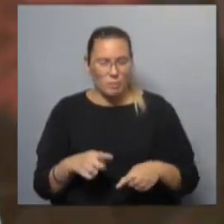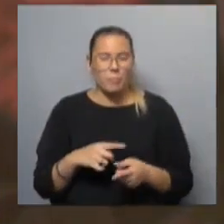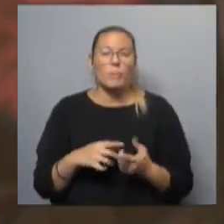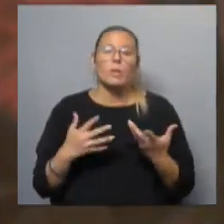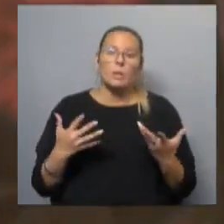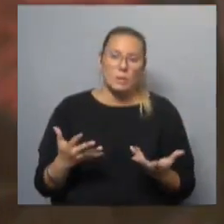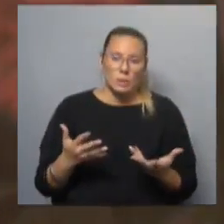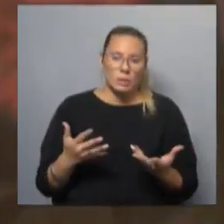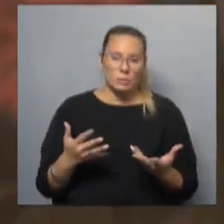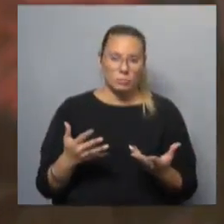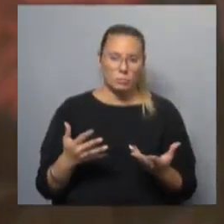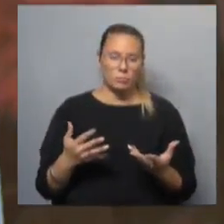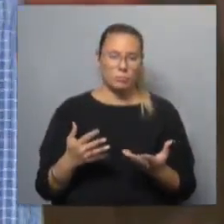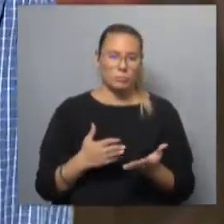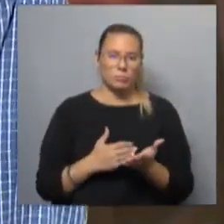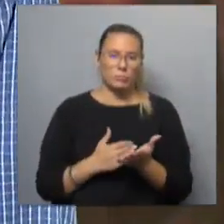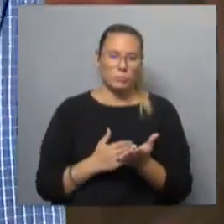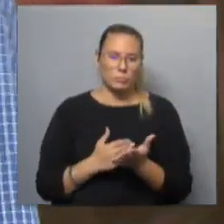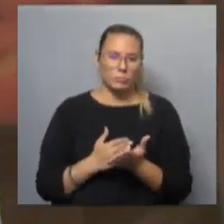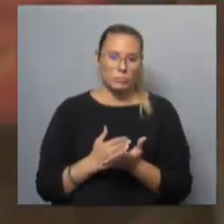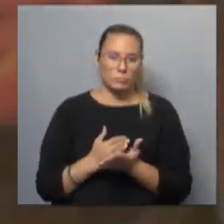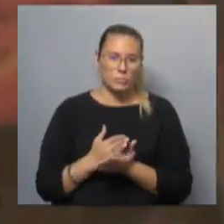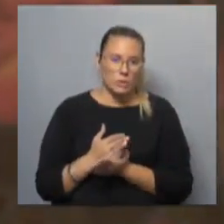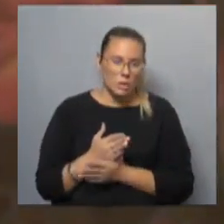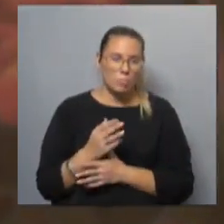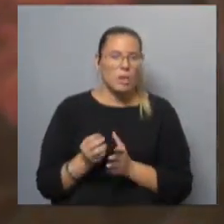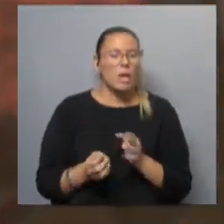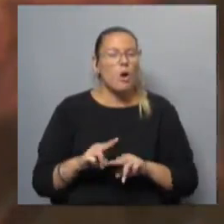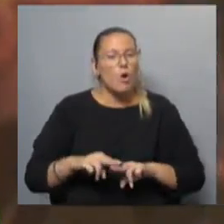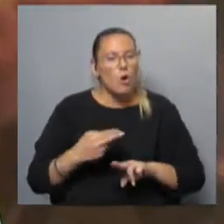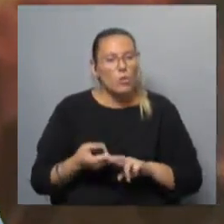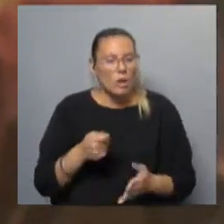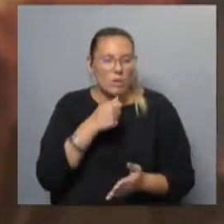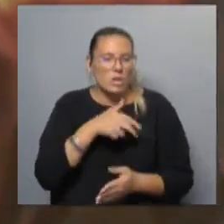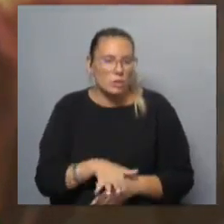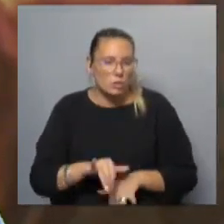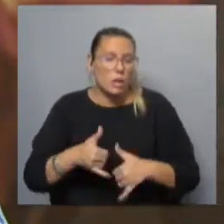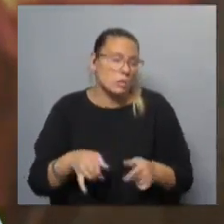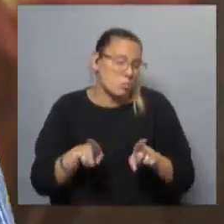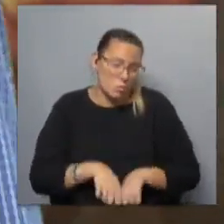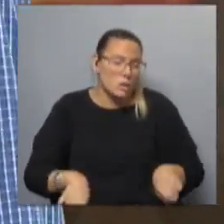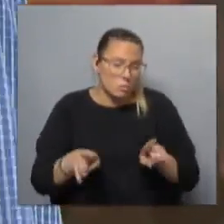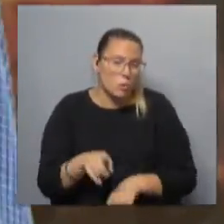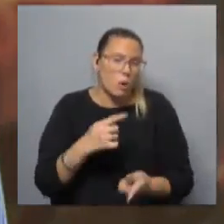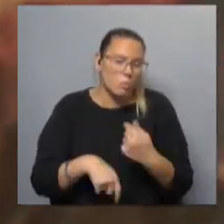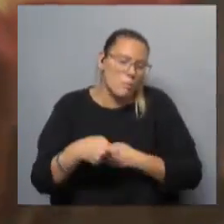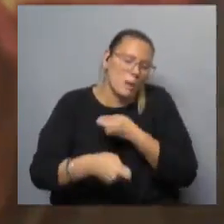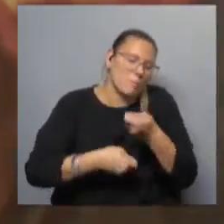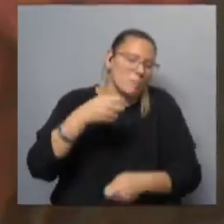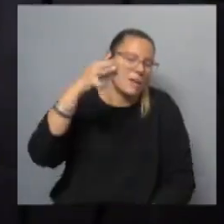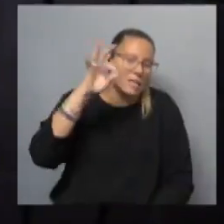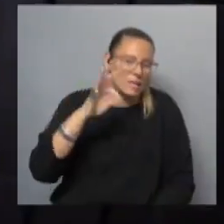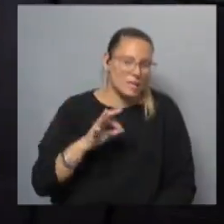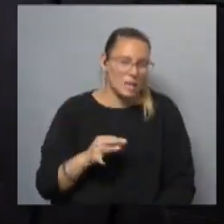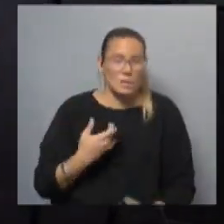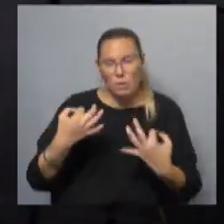por ese lado, digamos, estamos siempre como reinventando la historia, a pesar de que siempre igual. Claro, está bien. Sí, y era lo